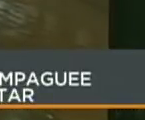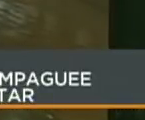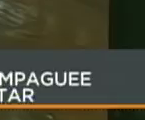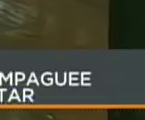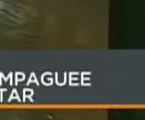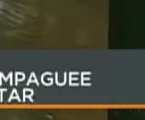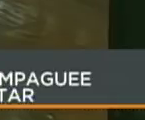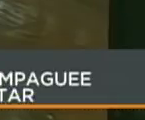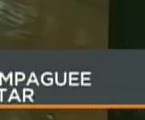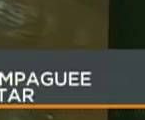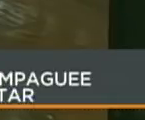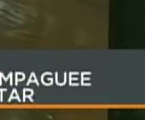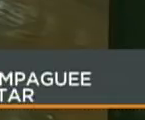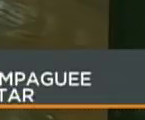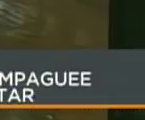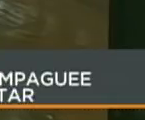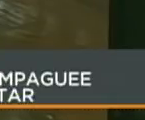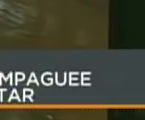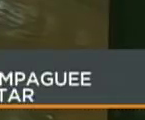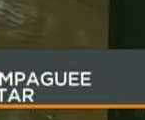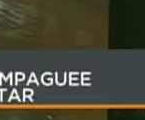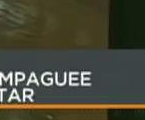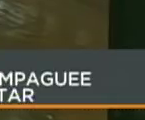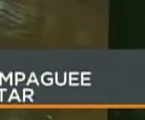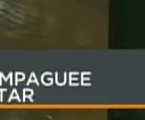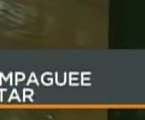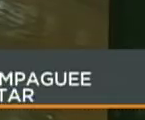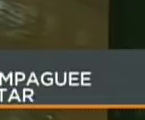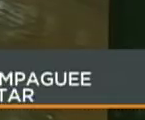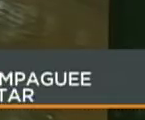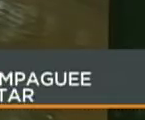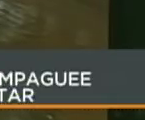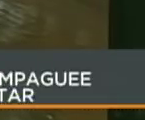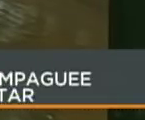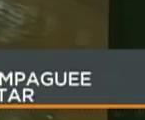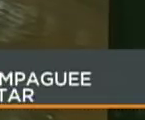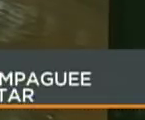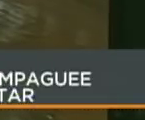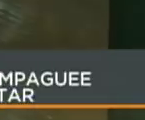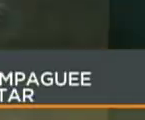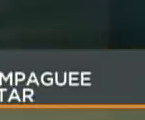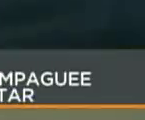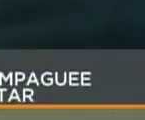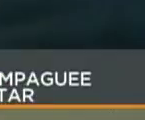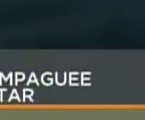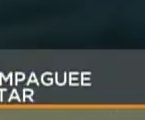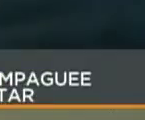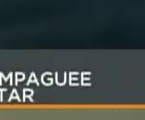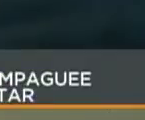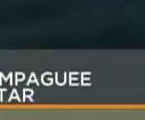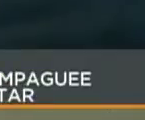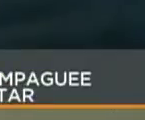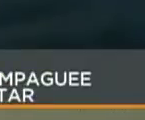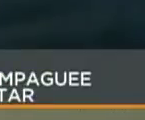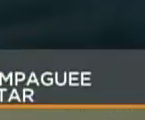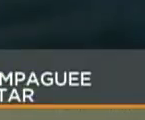Luego llegó 8 años George W. Bush.